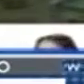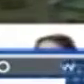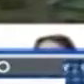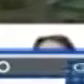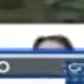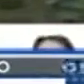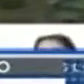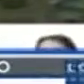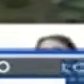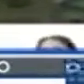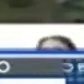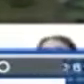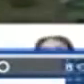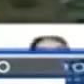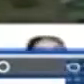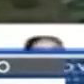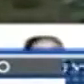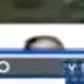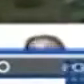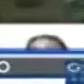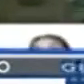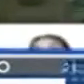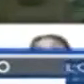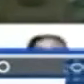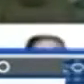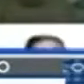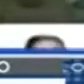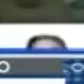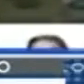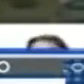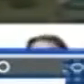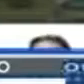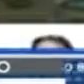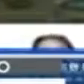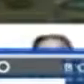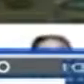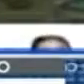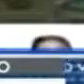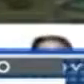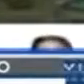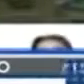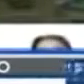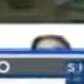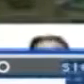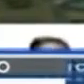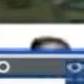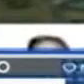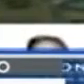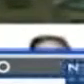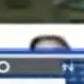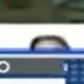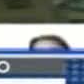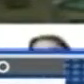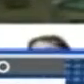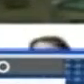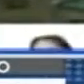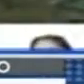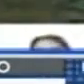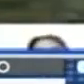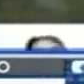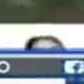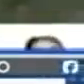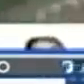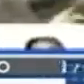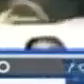se entrega. La patria es nuestra y está en nuestras manos para defenderla con pasión, con